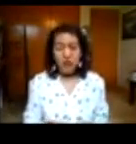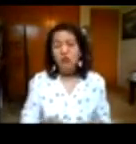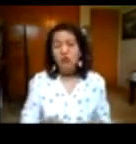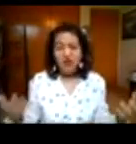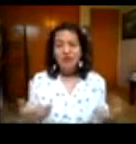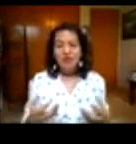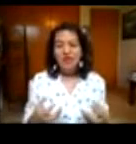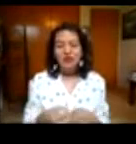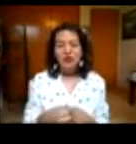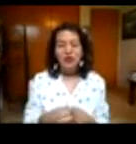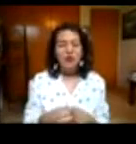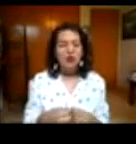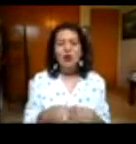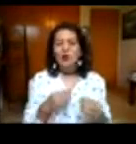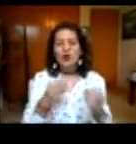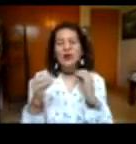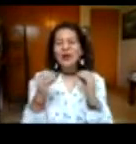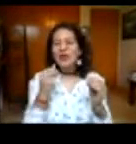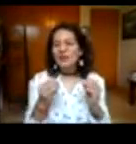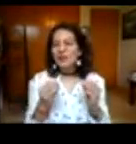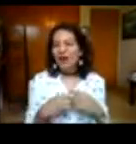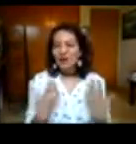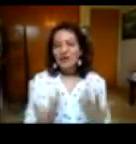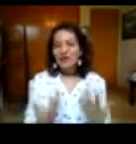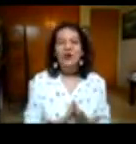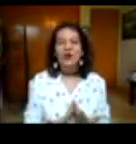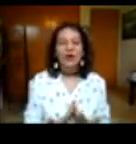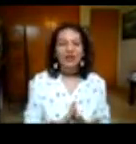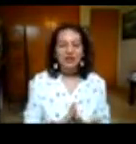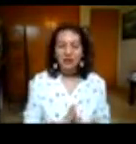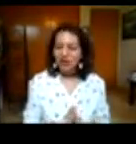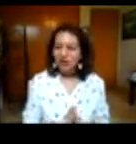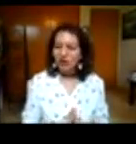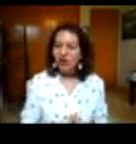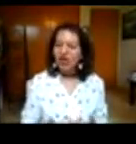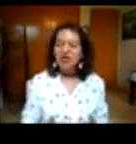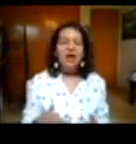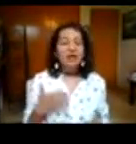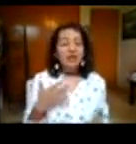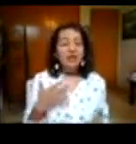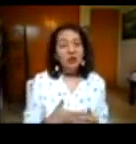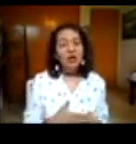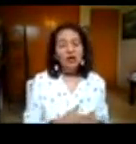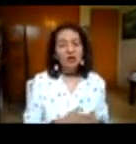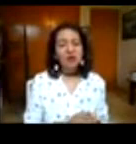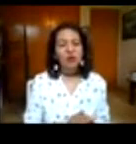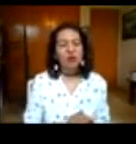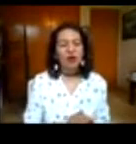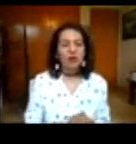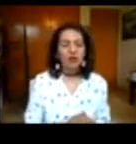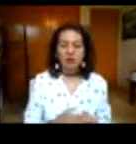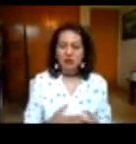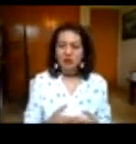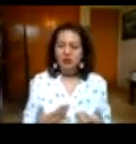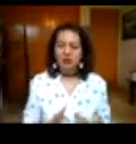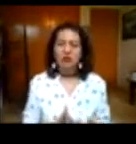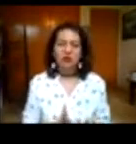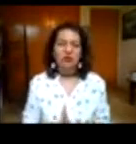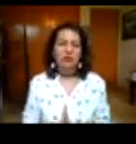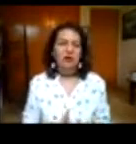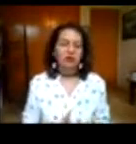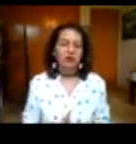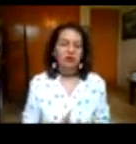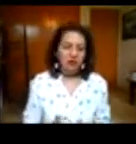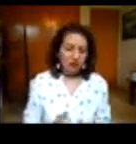las dudas. Finalmente, esto es como un aperitivo para abrir boca y que se nos antoje articularnos como Parlamento Abierto en todos